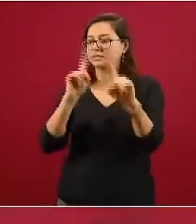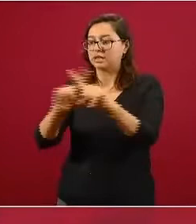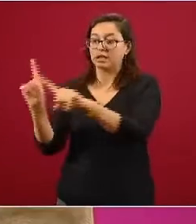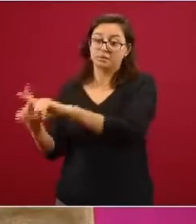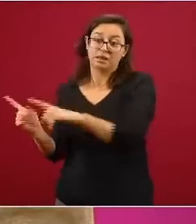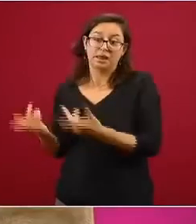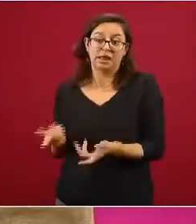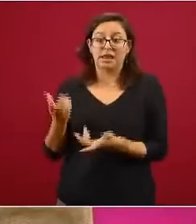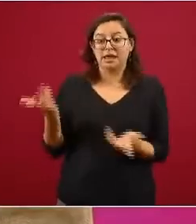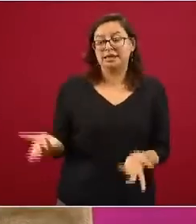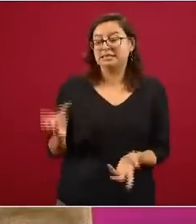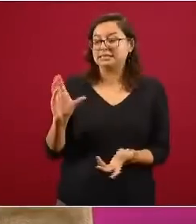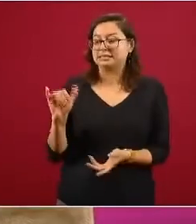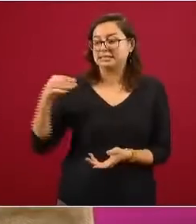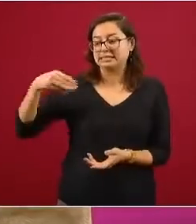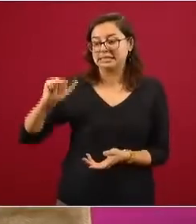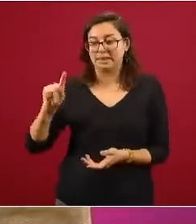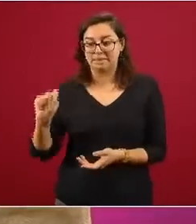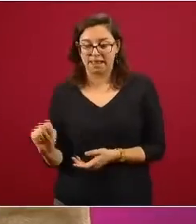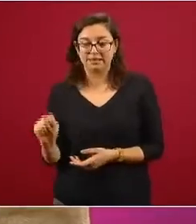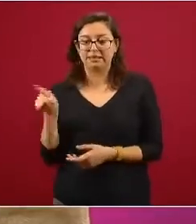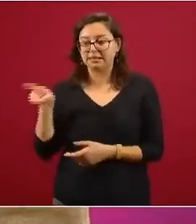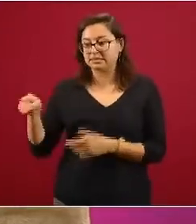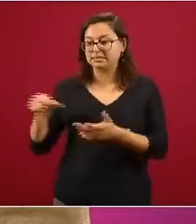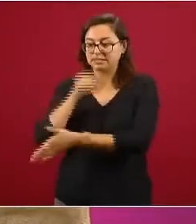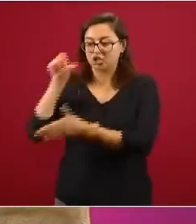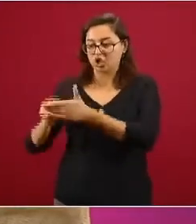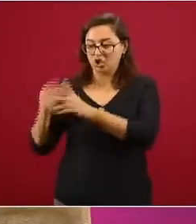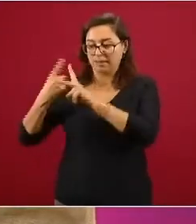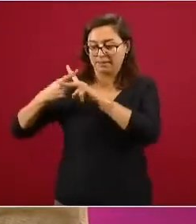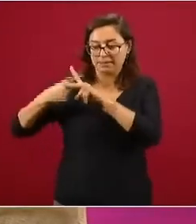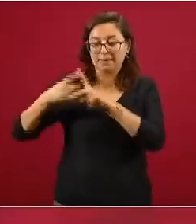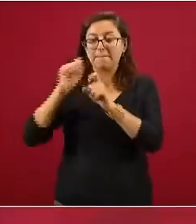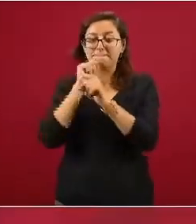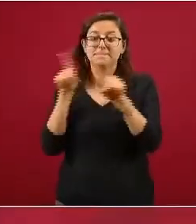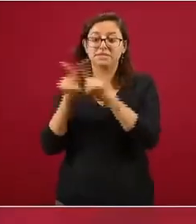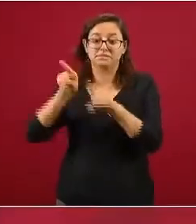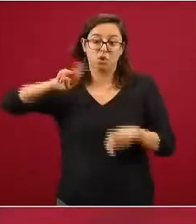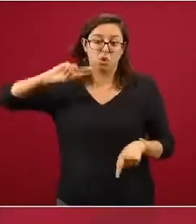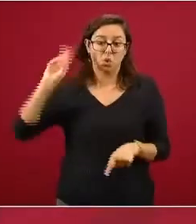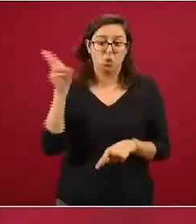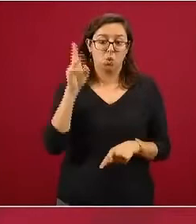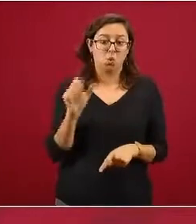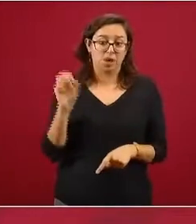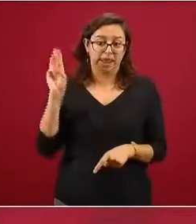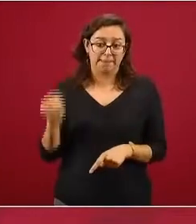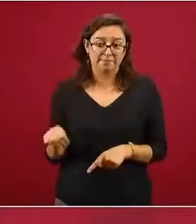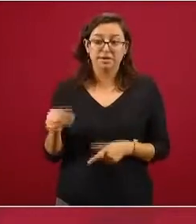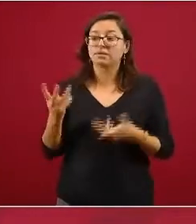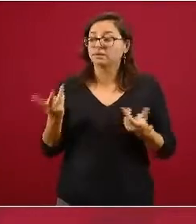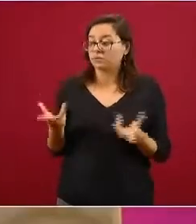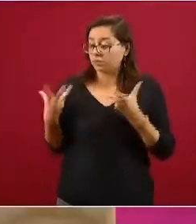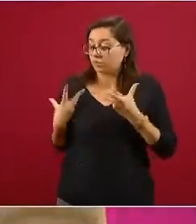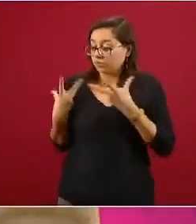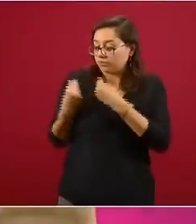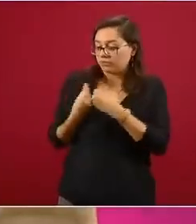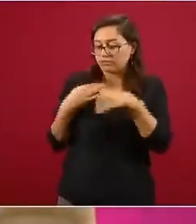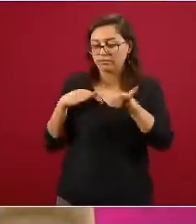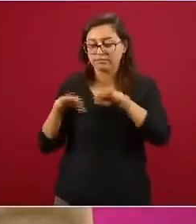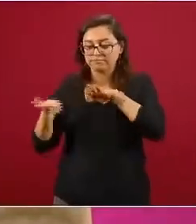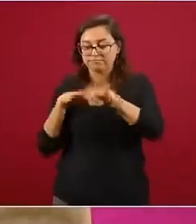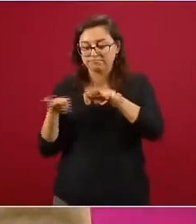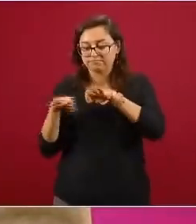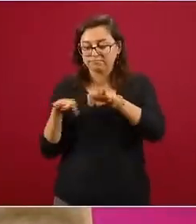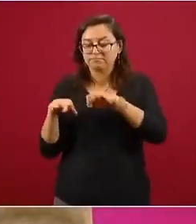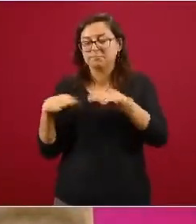CIMAT, Centro de Matemáticas, y también la Universidad Nacional Autónoma de México. Trabajamos